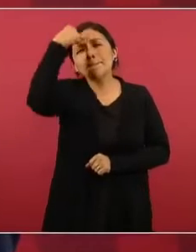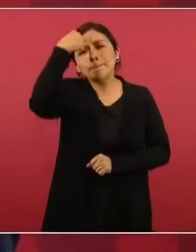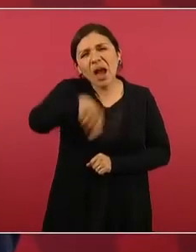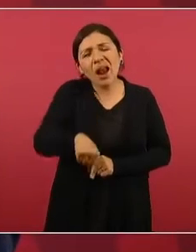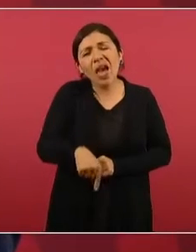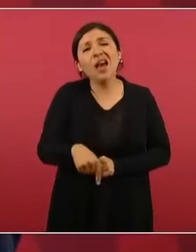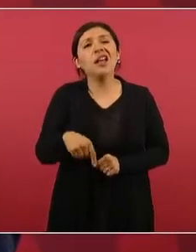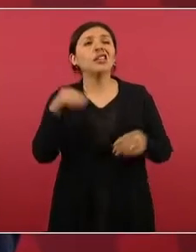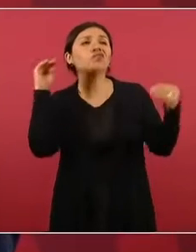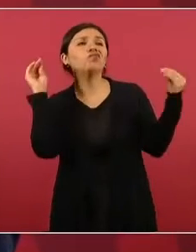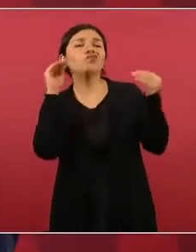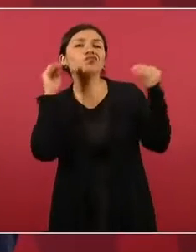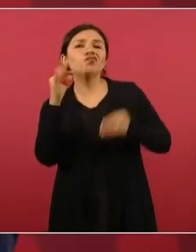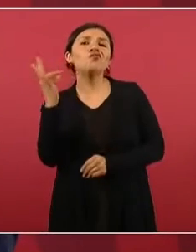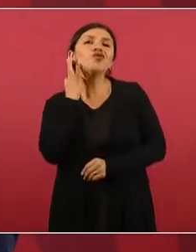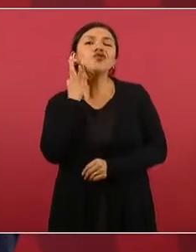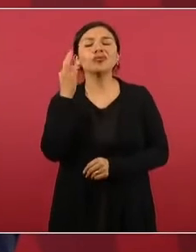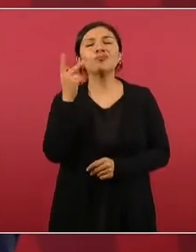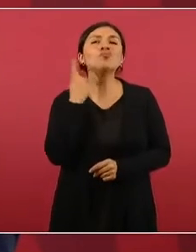propósitos políticos electorales.